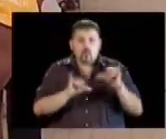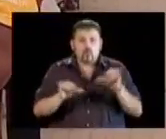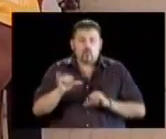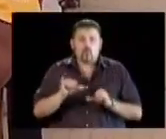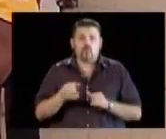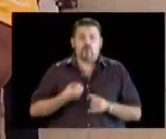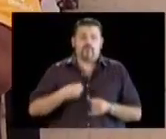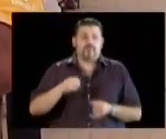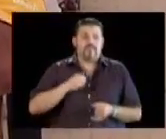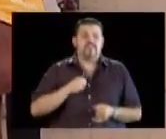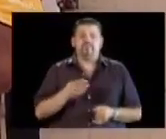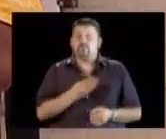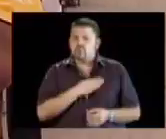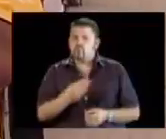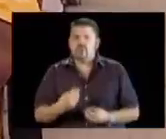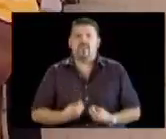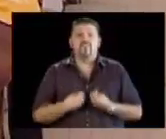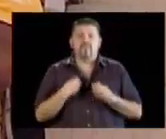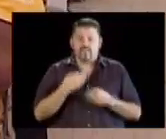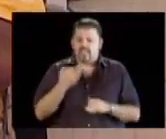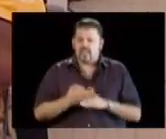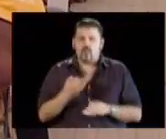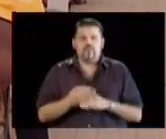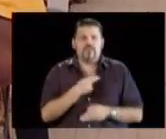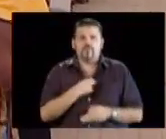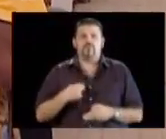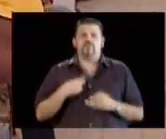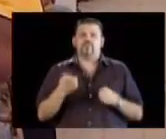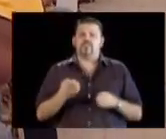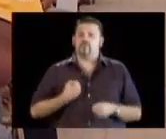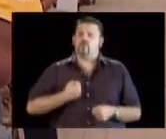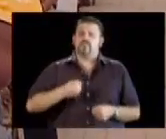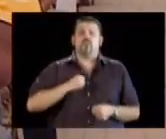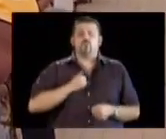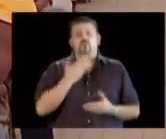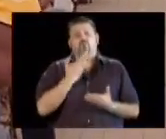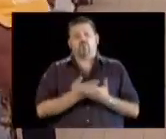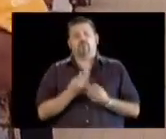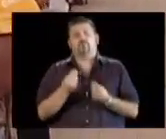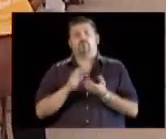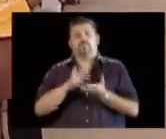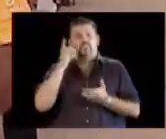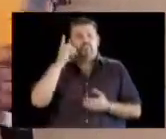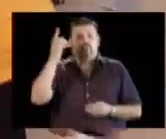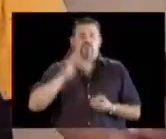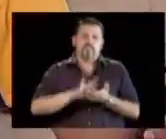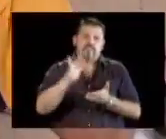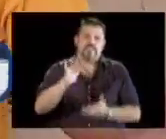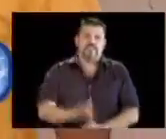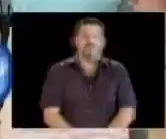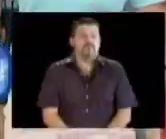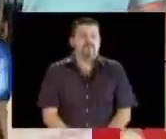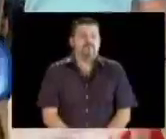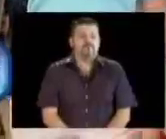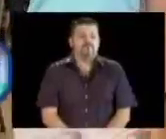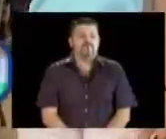vida y hasta ahorita estamos gozando todos de salud. Bendito Dios, gracias. El dos. Hola, ¿qué tal,